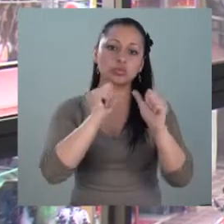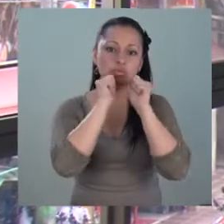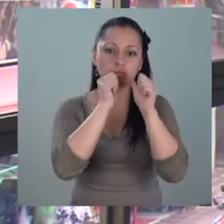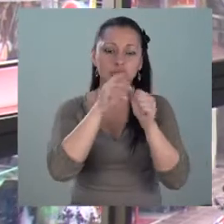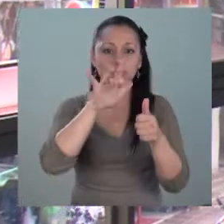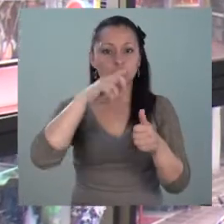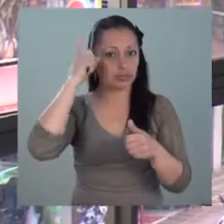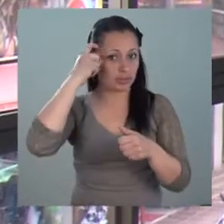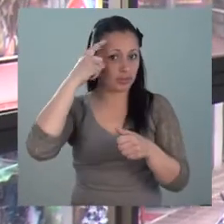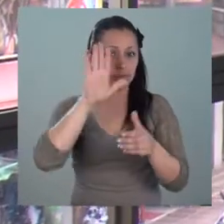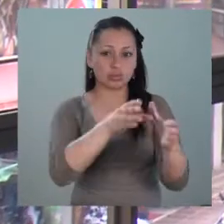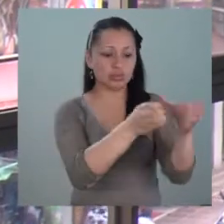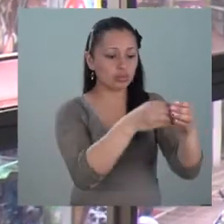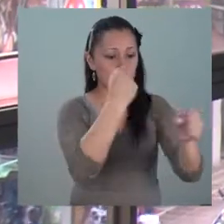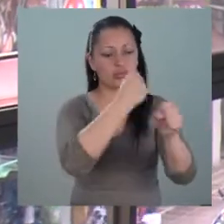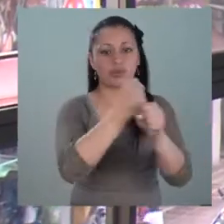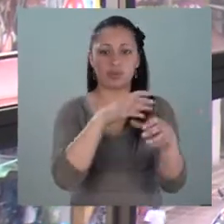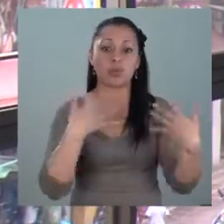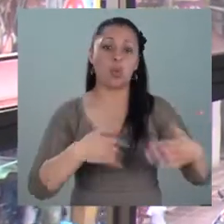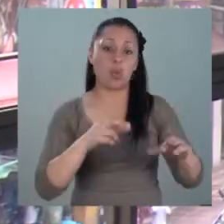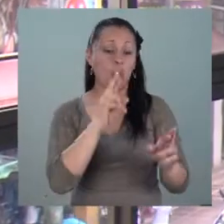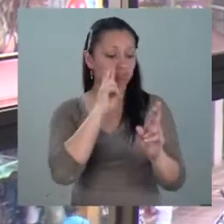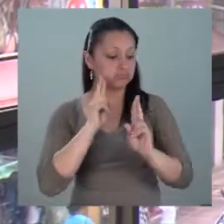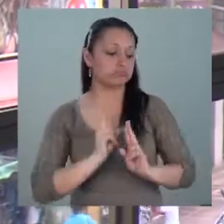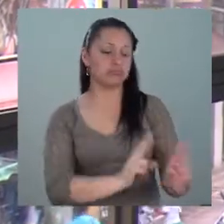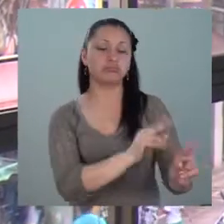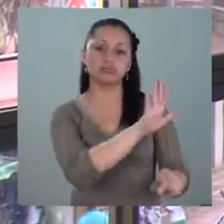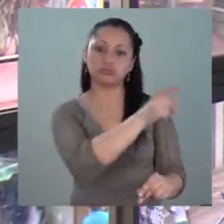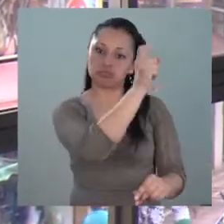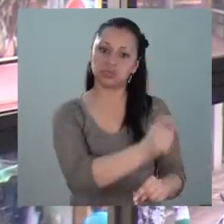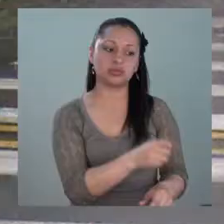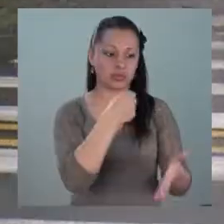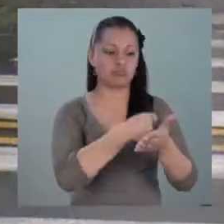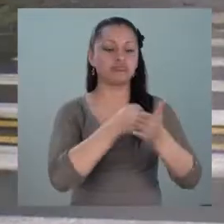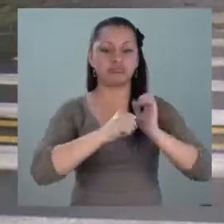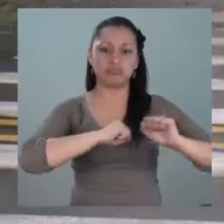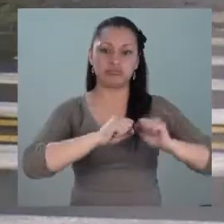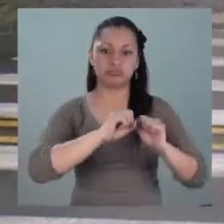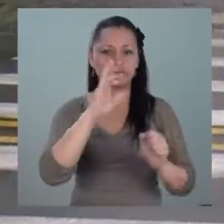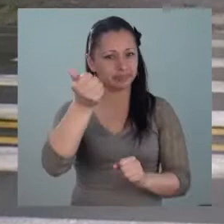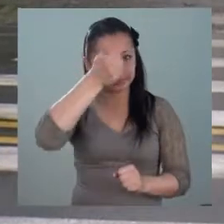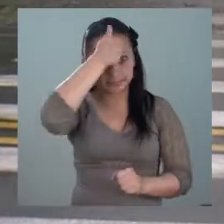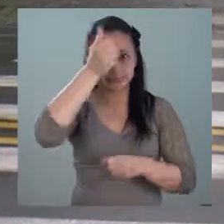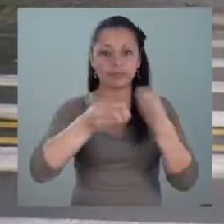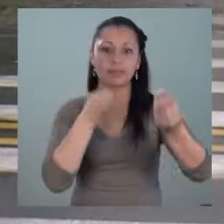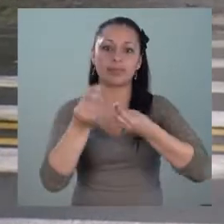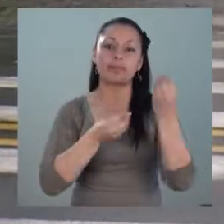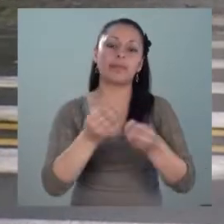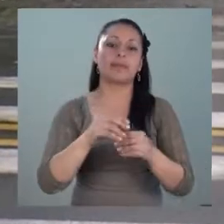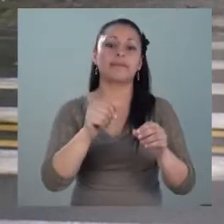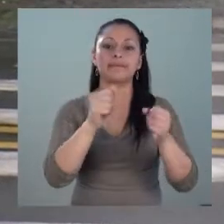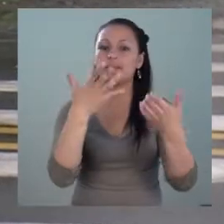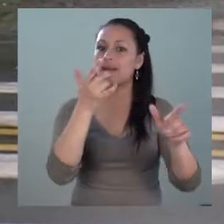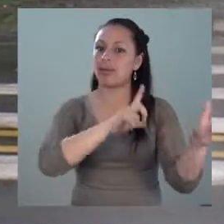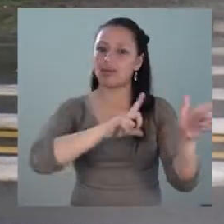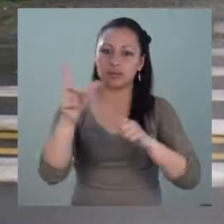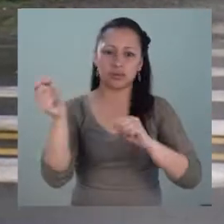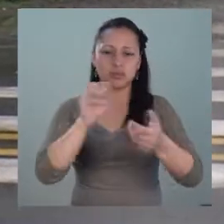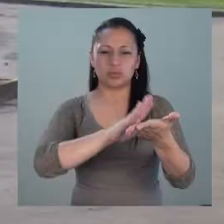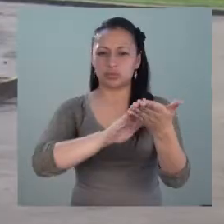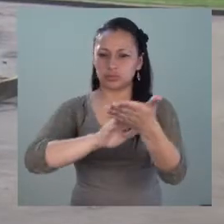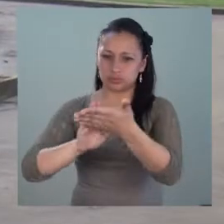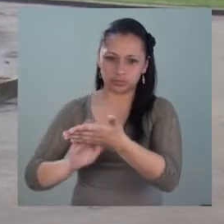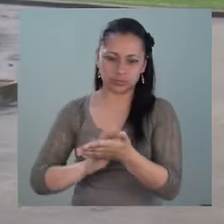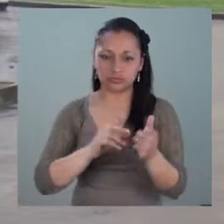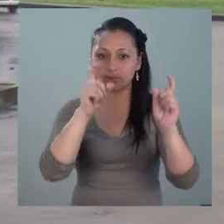señor gobernador, con su equipo de trabajo, merece nuestro reconocimiento como personería municipal. Una prioridad, ejecutar el plan de saneamiento fiscal y financiero,